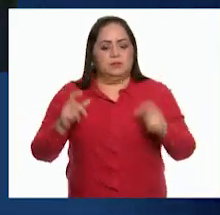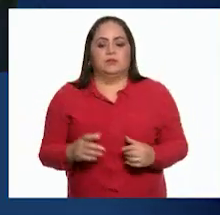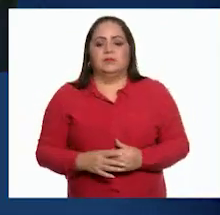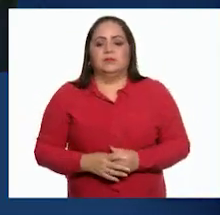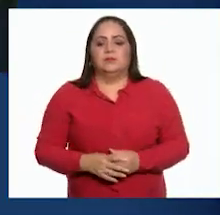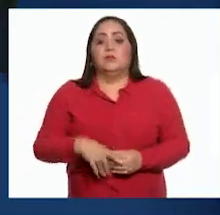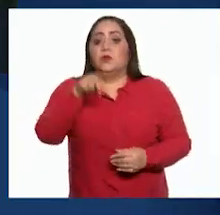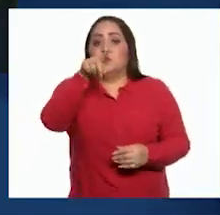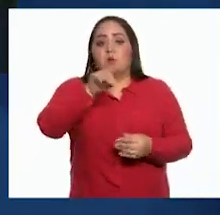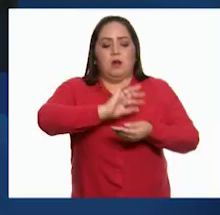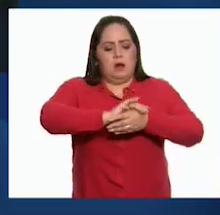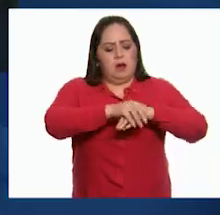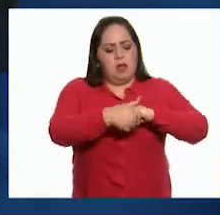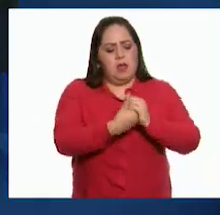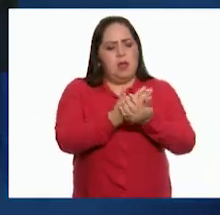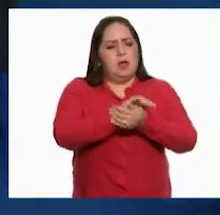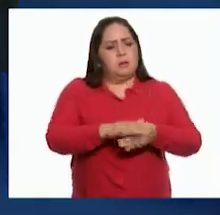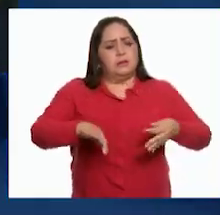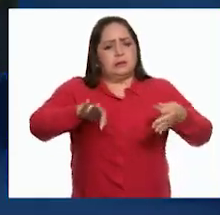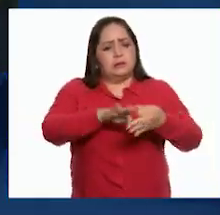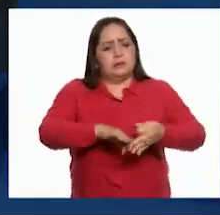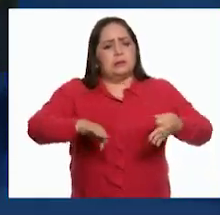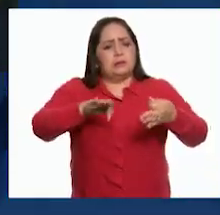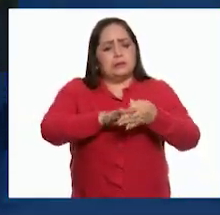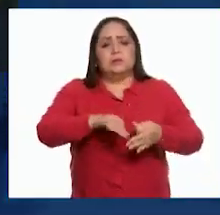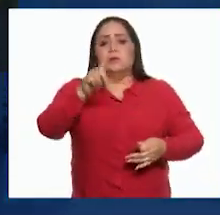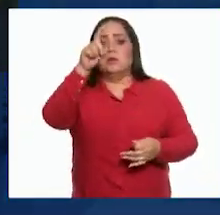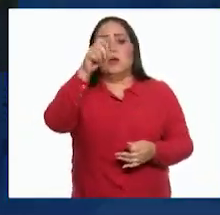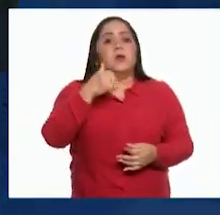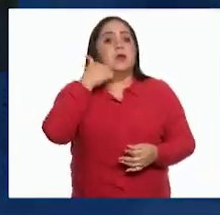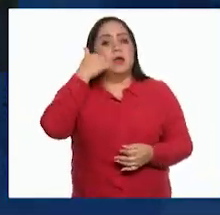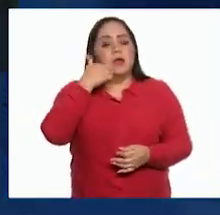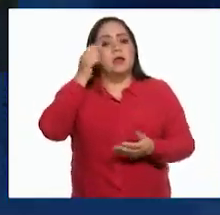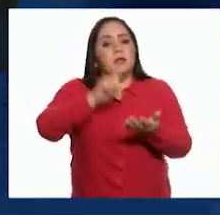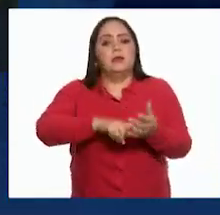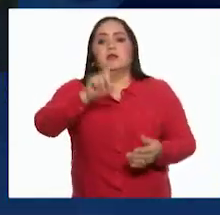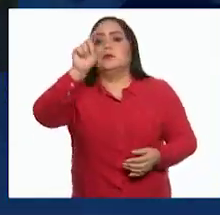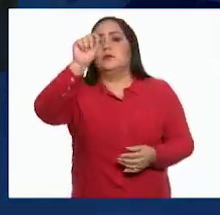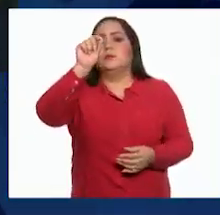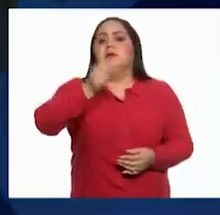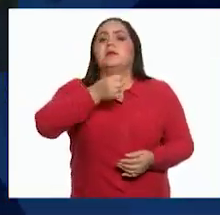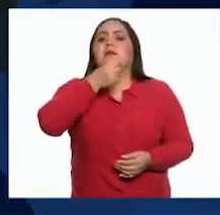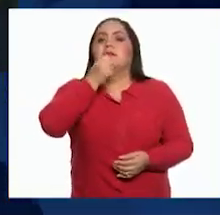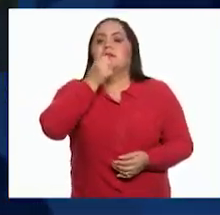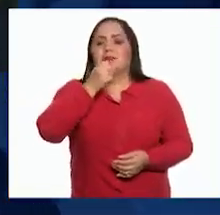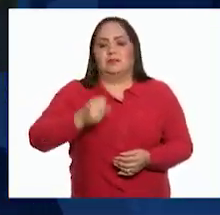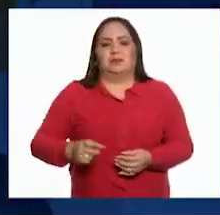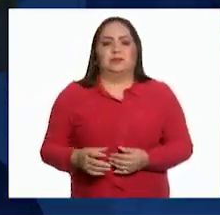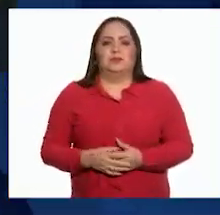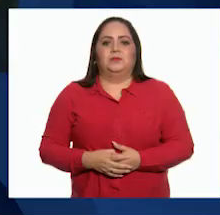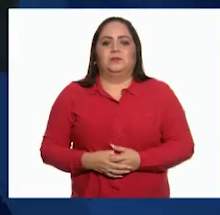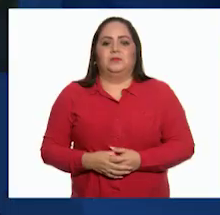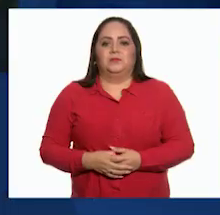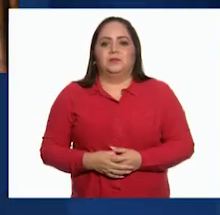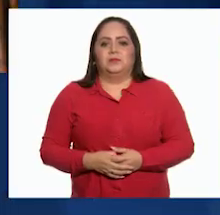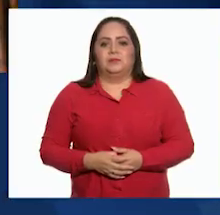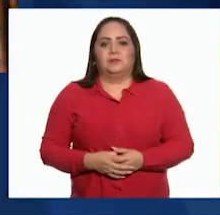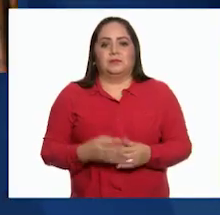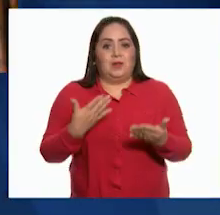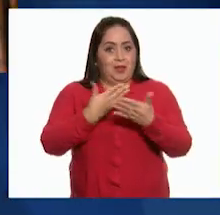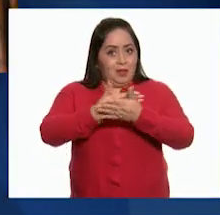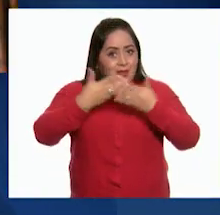cubrebocas. Lava tus manos frecuentemente con agua y con jabón por lo menos durante 20 segundos.